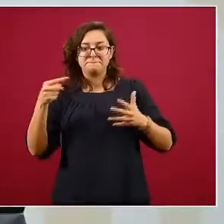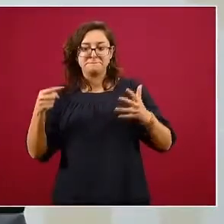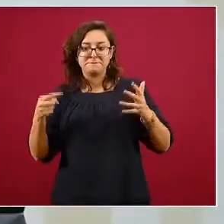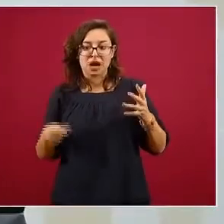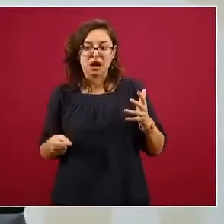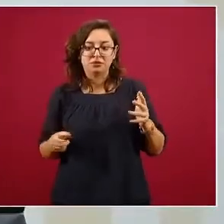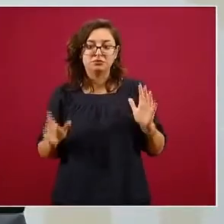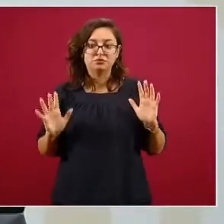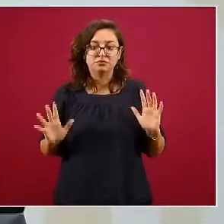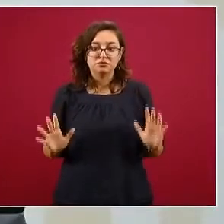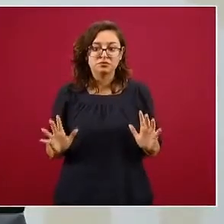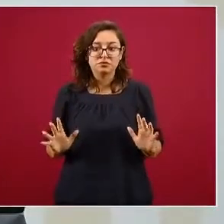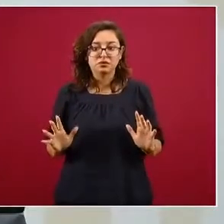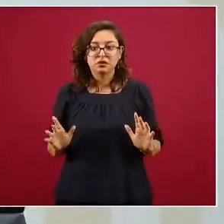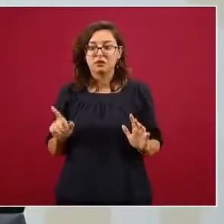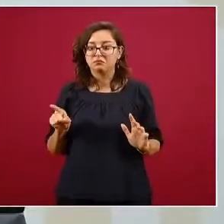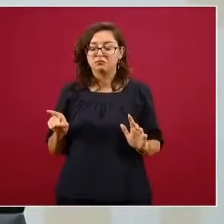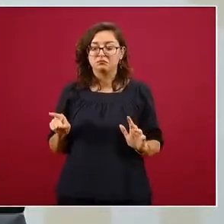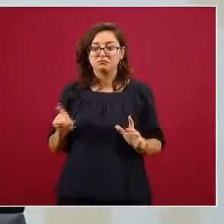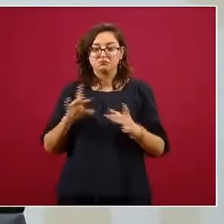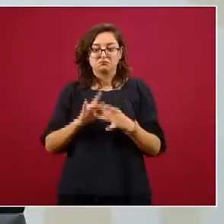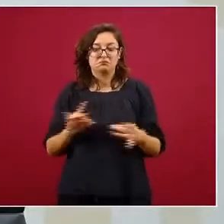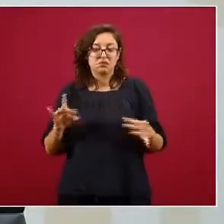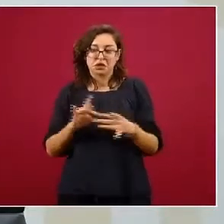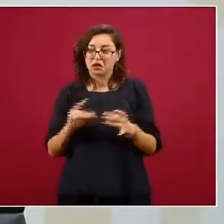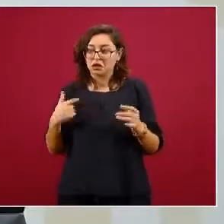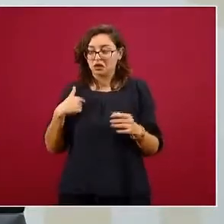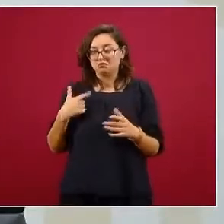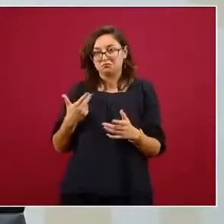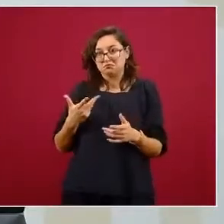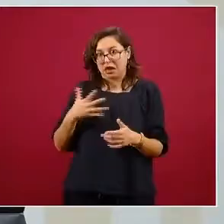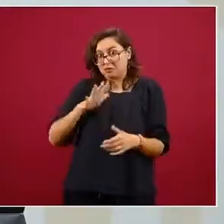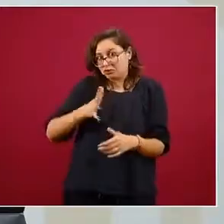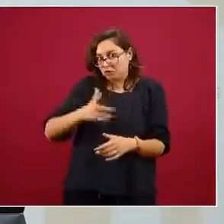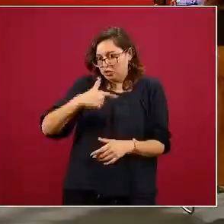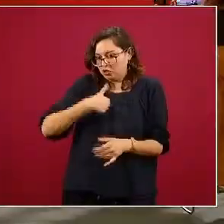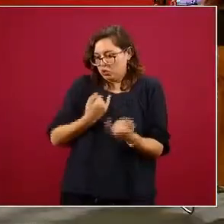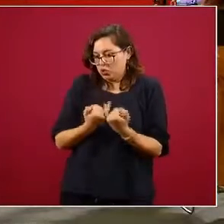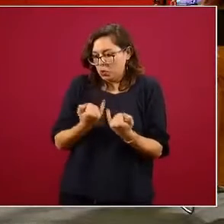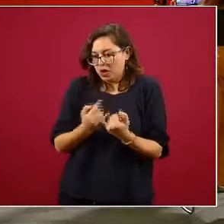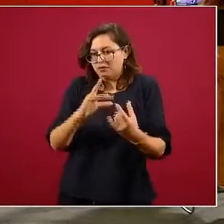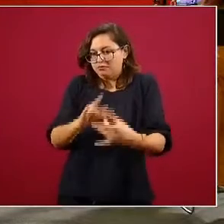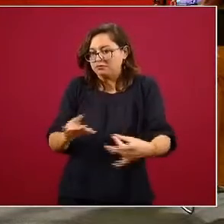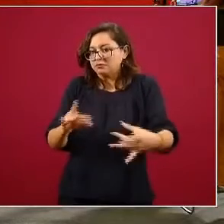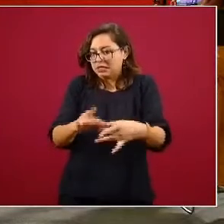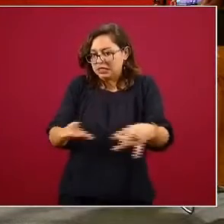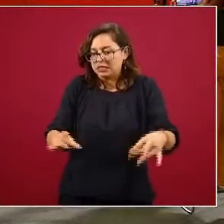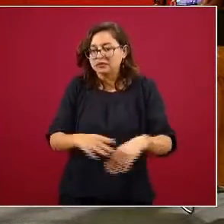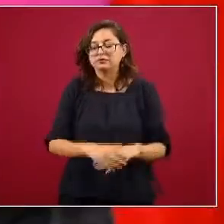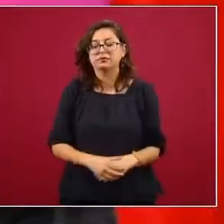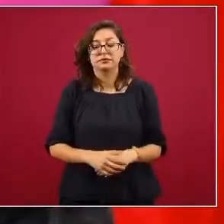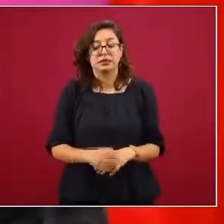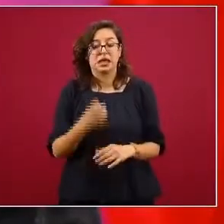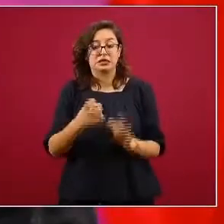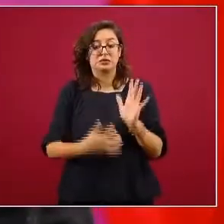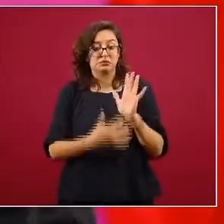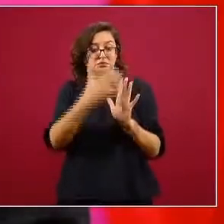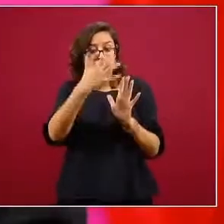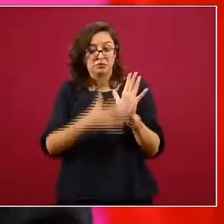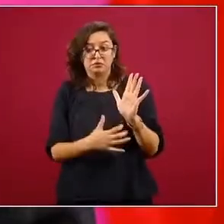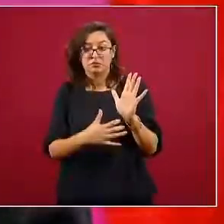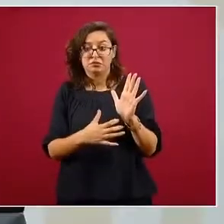espero haber hecho justicia de sus palabras en explicarlo. Entonces, ese párrafo, que bueno, son varios párrafos, esa sección no